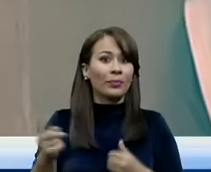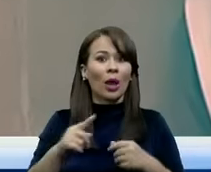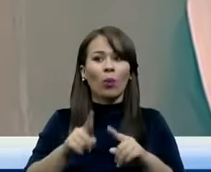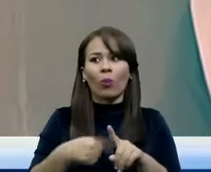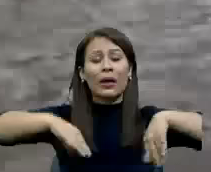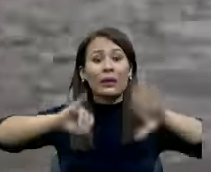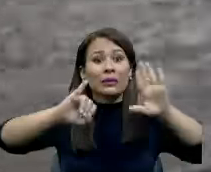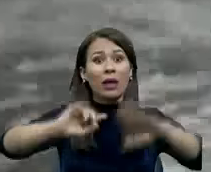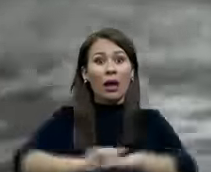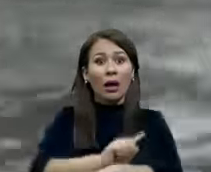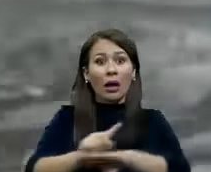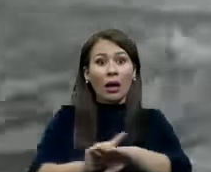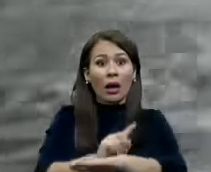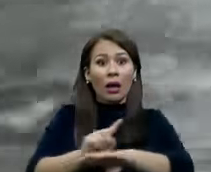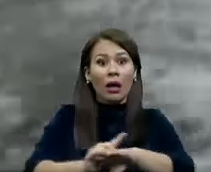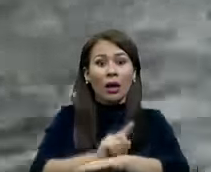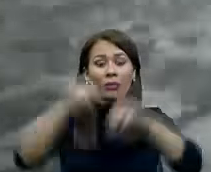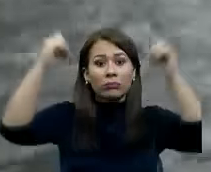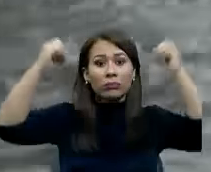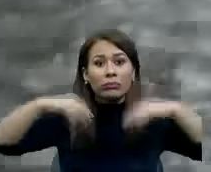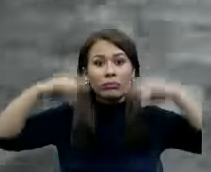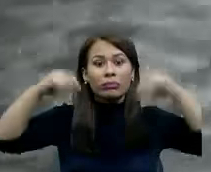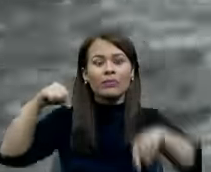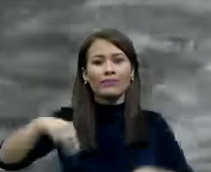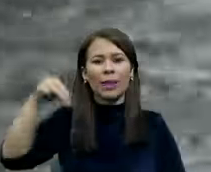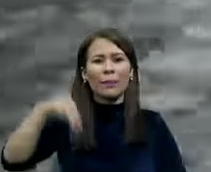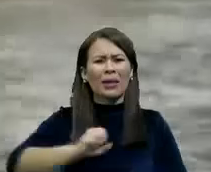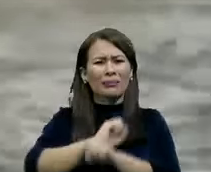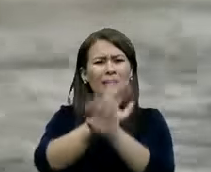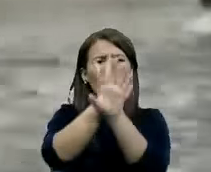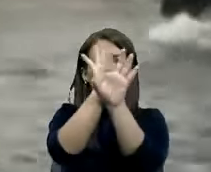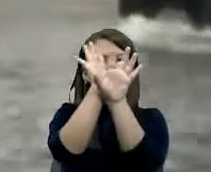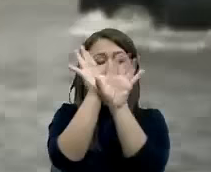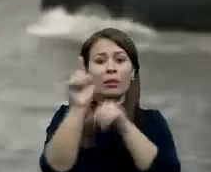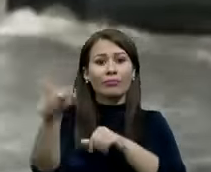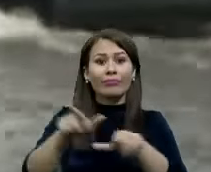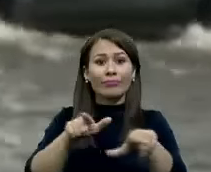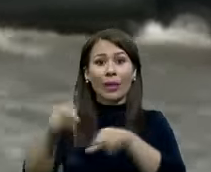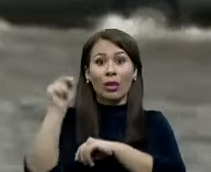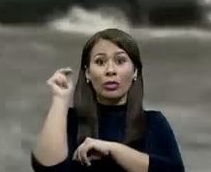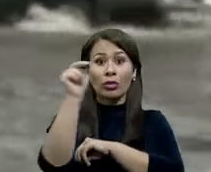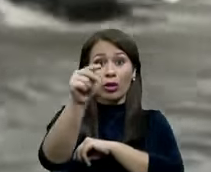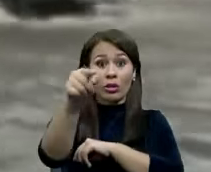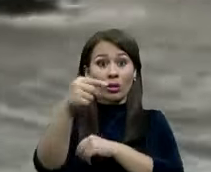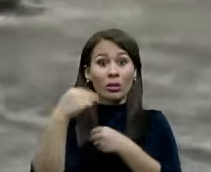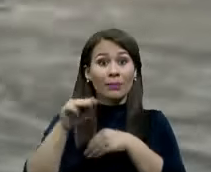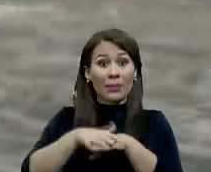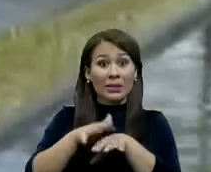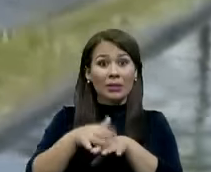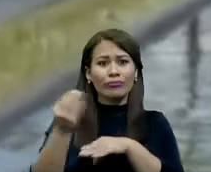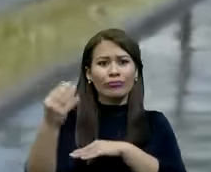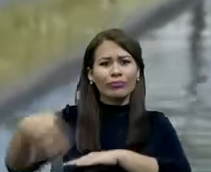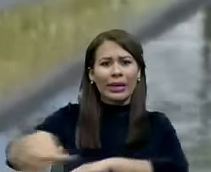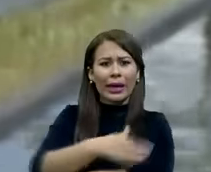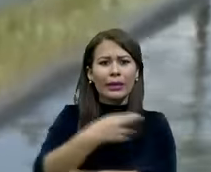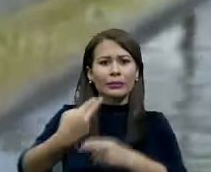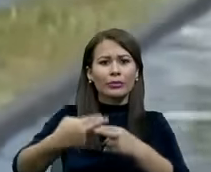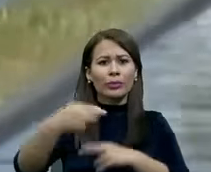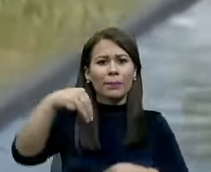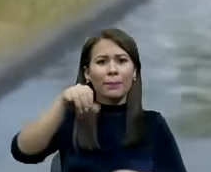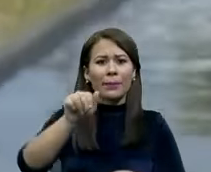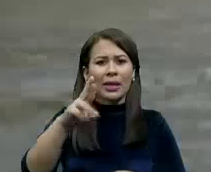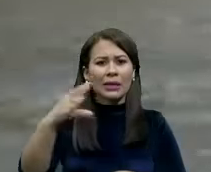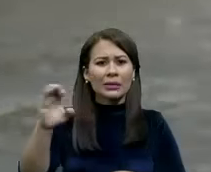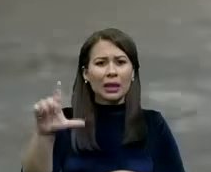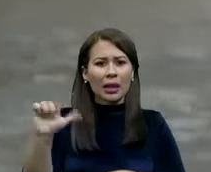ese momento... Ciudad, la madrugada de este martes. Al norte de la urbe, específicamente a lo largo de la avenida Marcela Niado,